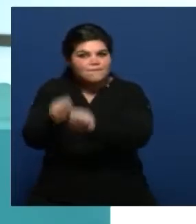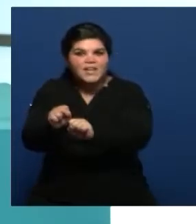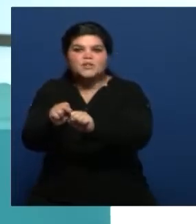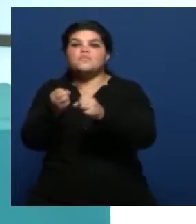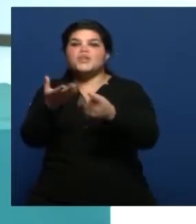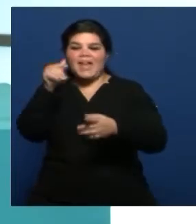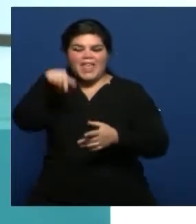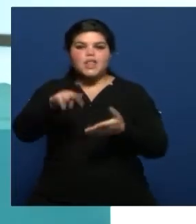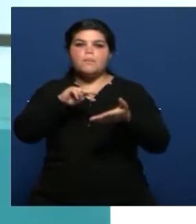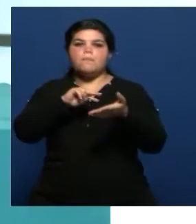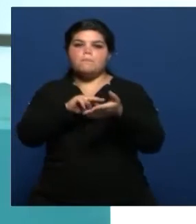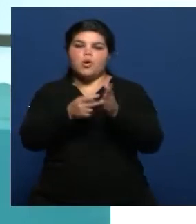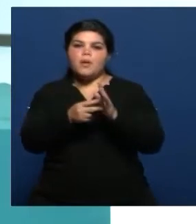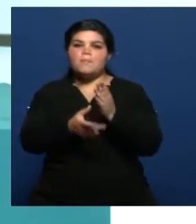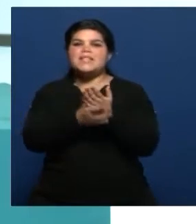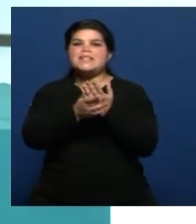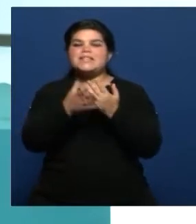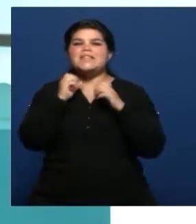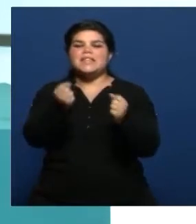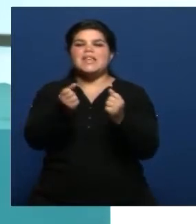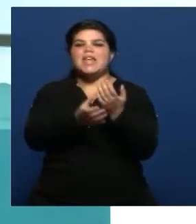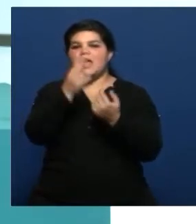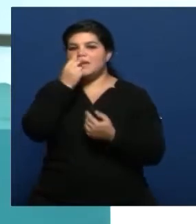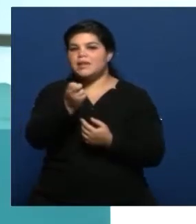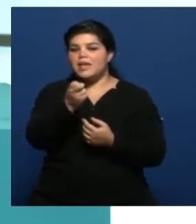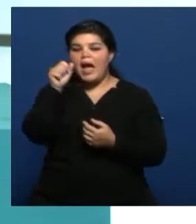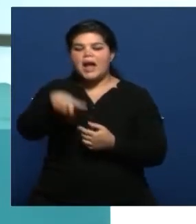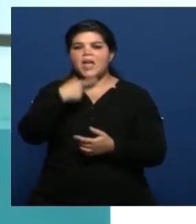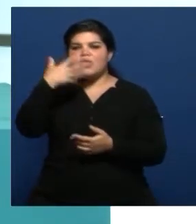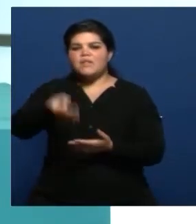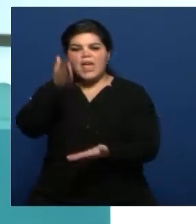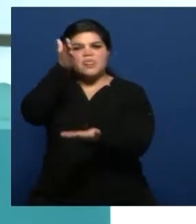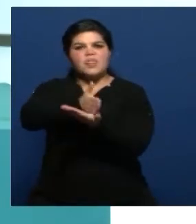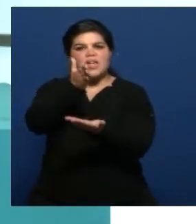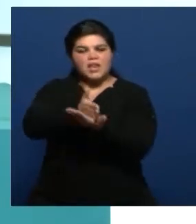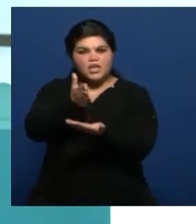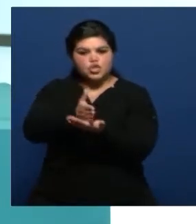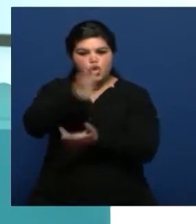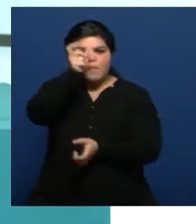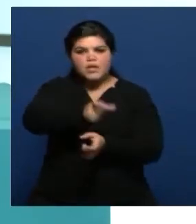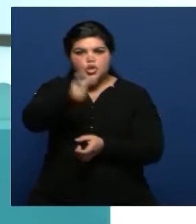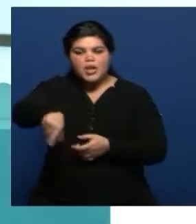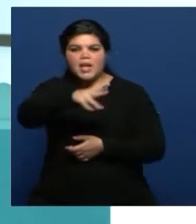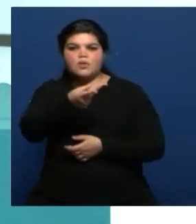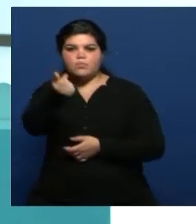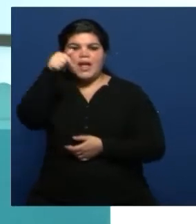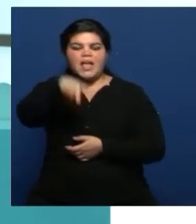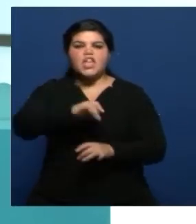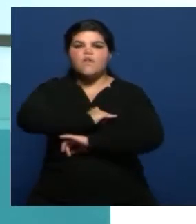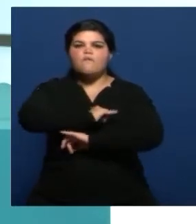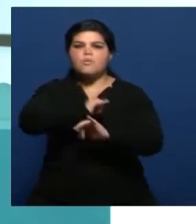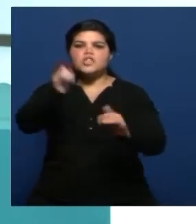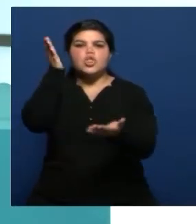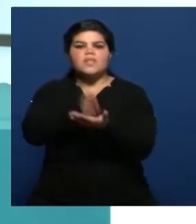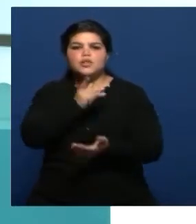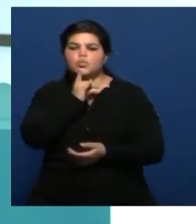tema de la Secretaría de Energía. Acá estamos hablando del derecho que tenemos los usuarios, consumidores y ciudadanos. Claro. Es derecho a la información,